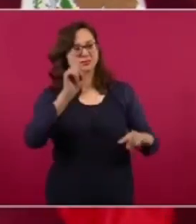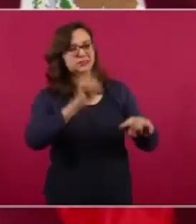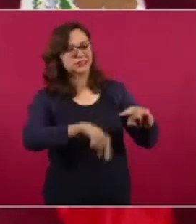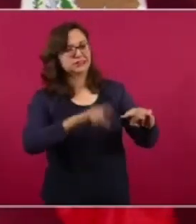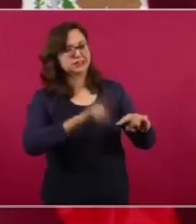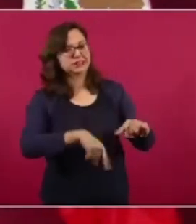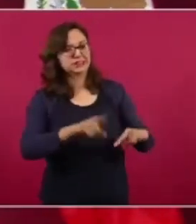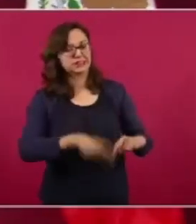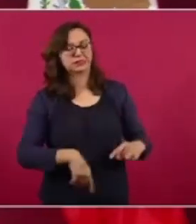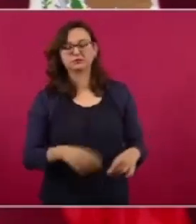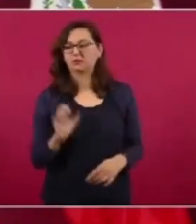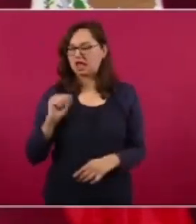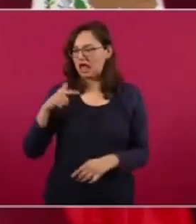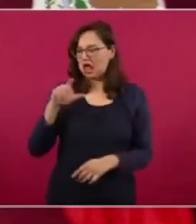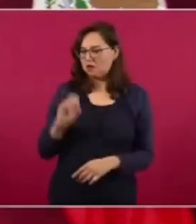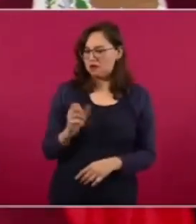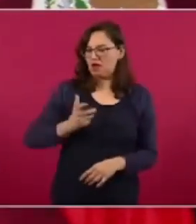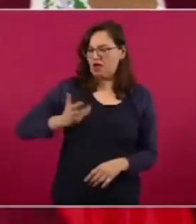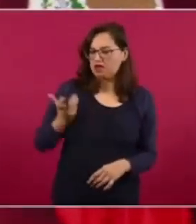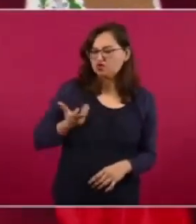Andrés Manuel,